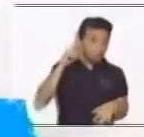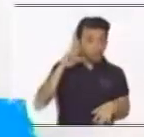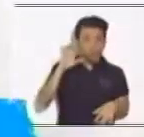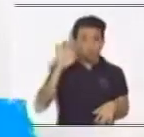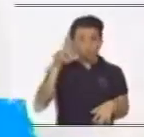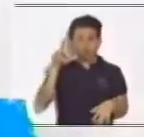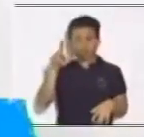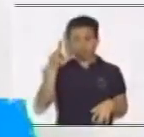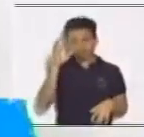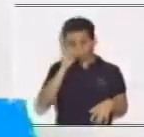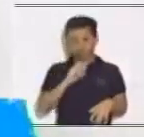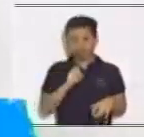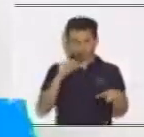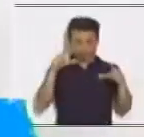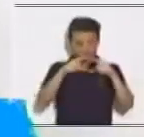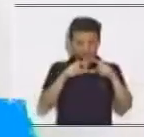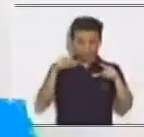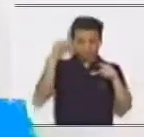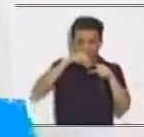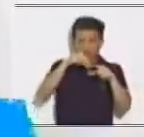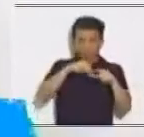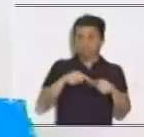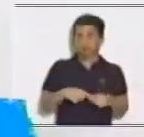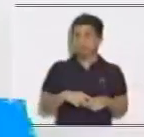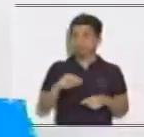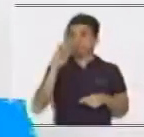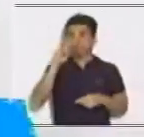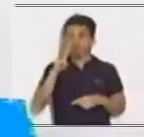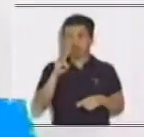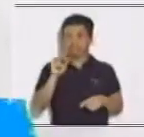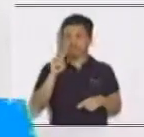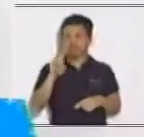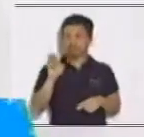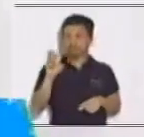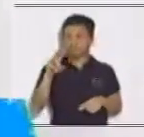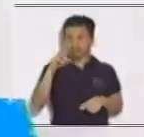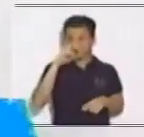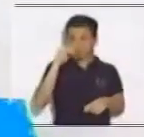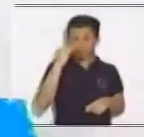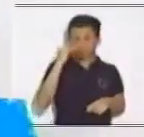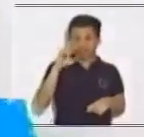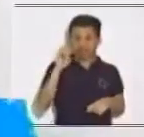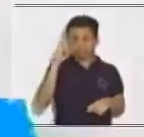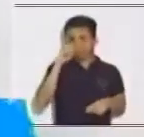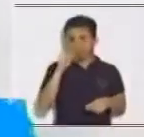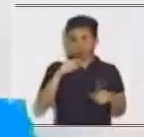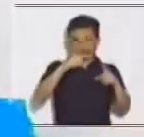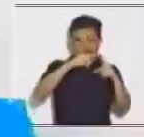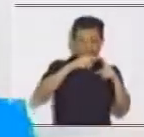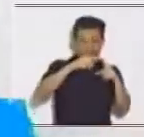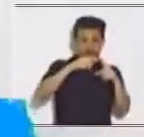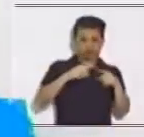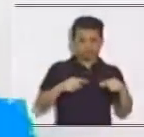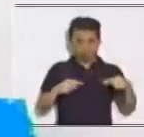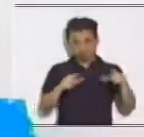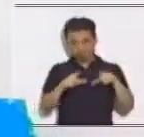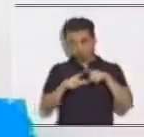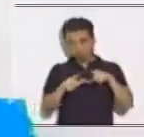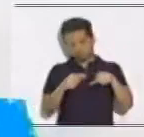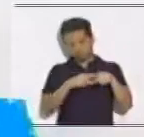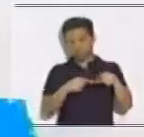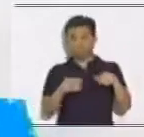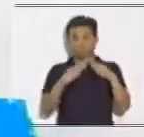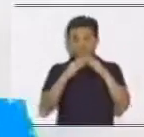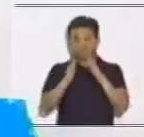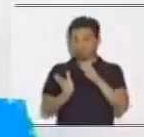es un triángulo. Estamos viendo trigonometría, la parte de la mate que nos enseña a estudiar y analizar